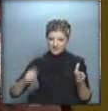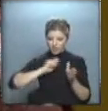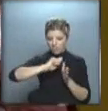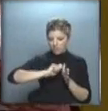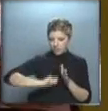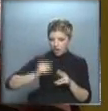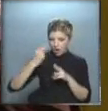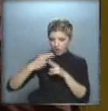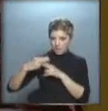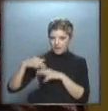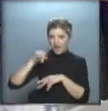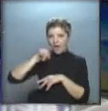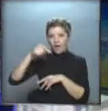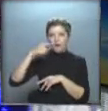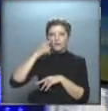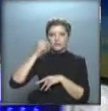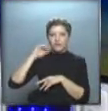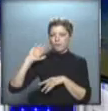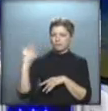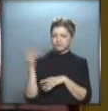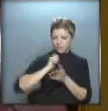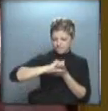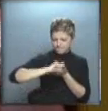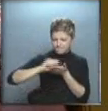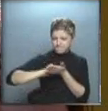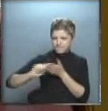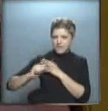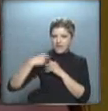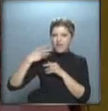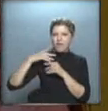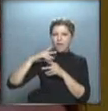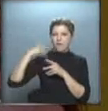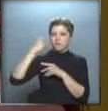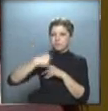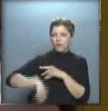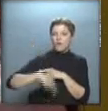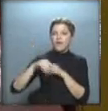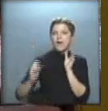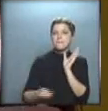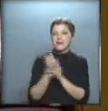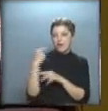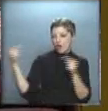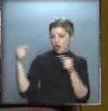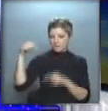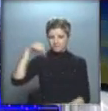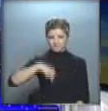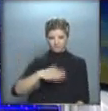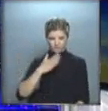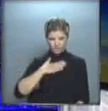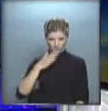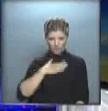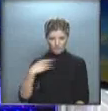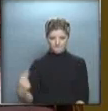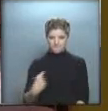aparece, sí. Aparece todo escrito con un montón de cosas de todo chico de la mañana hacia nosotros. ¿Cada cuánto pintan